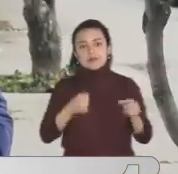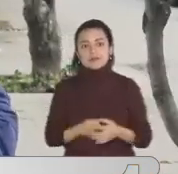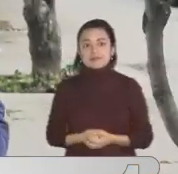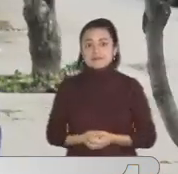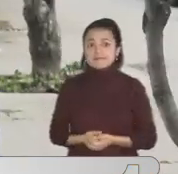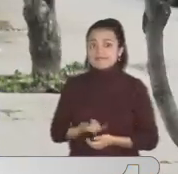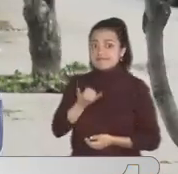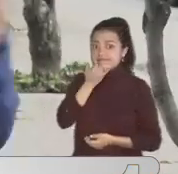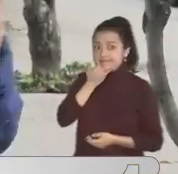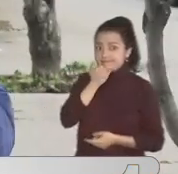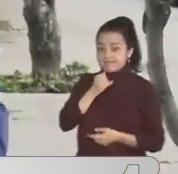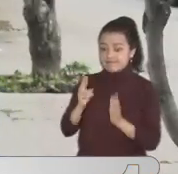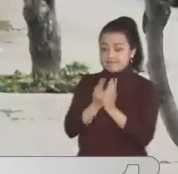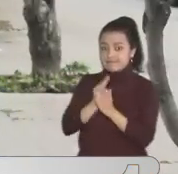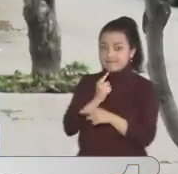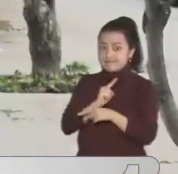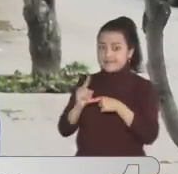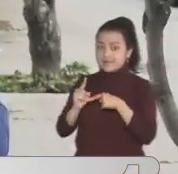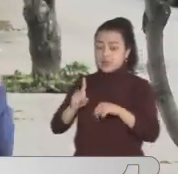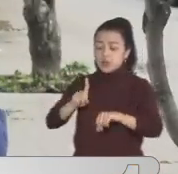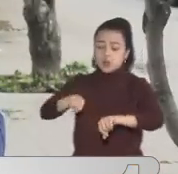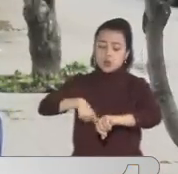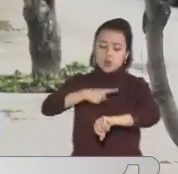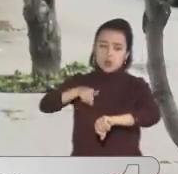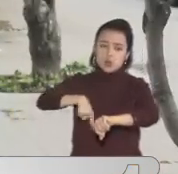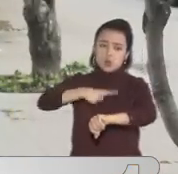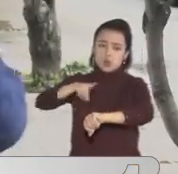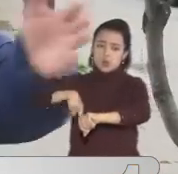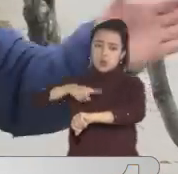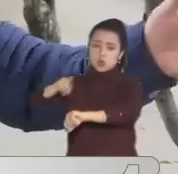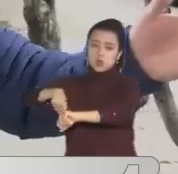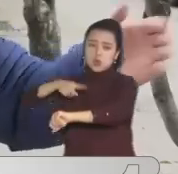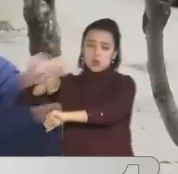horas y horas de grabación con videos de esa similitud. Por eso dice